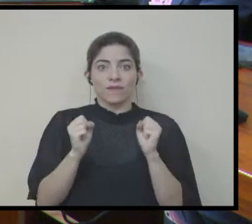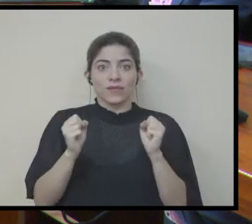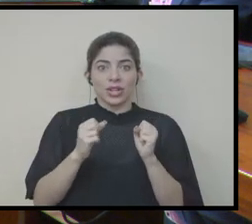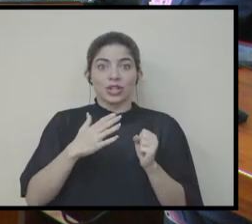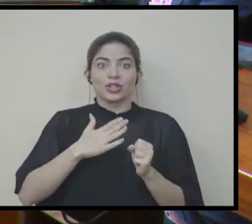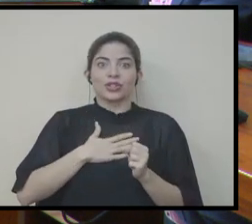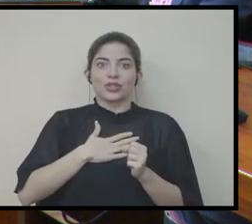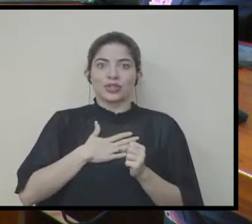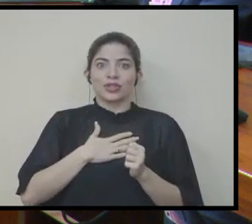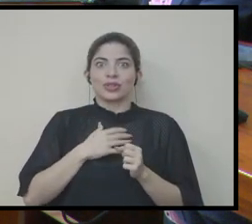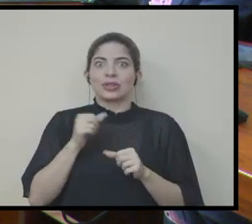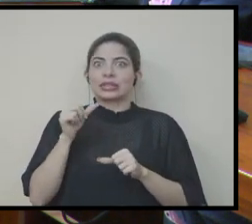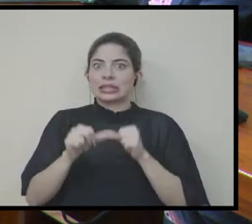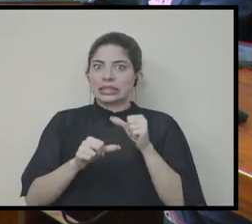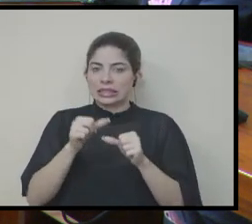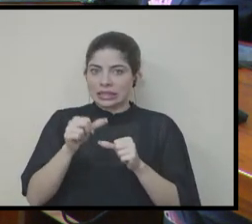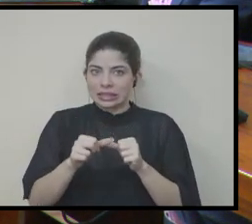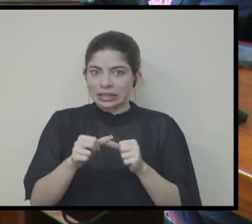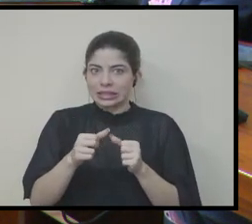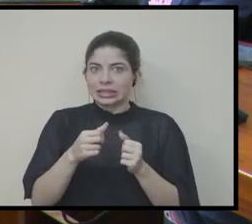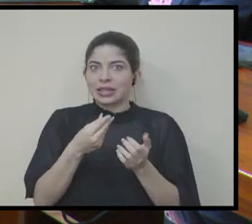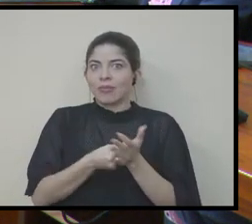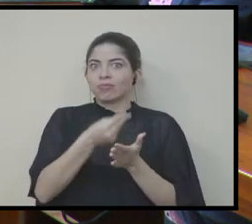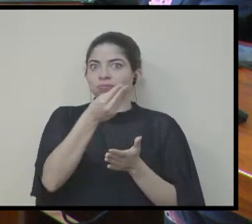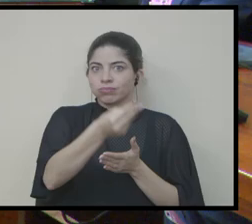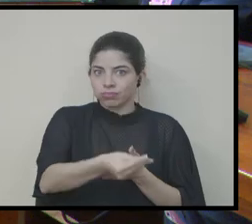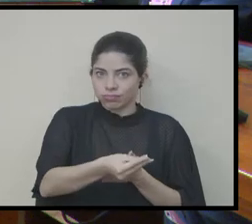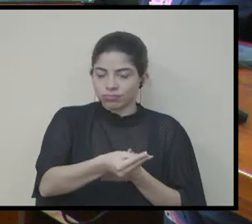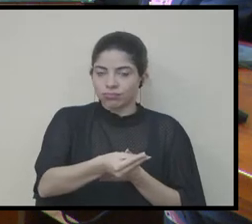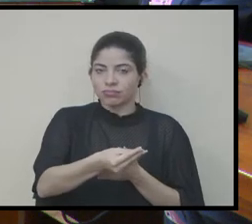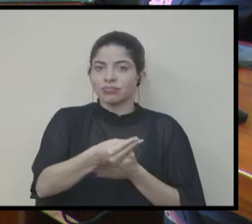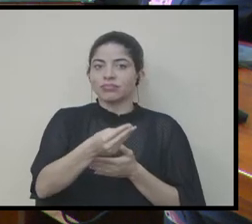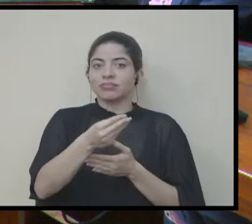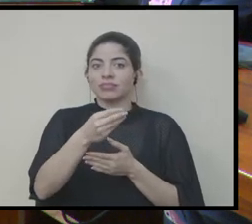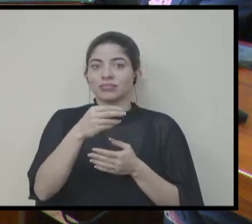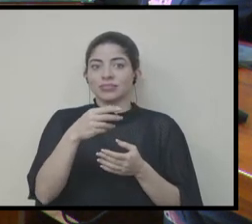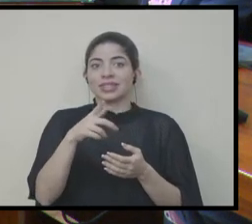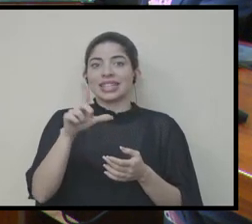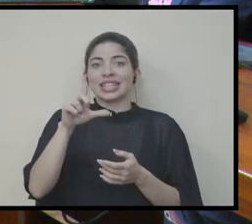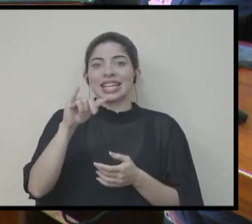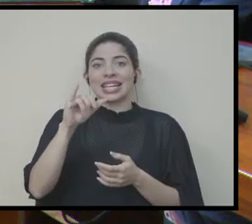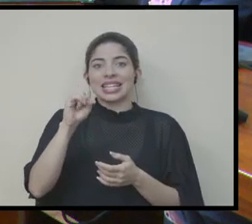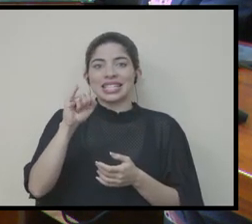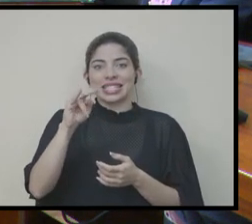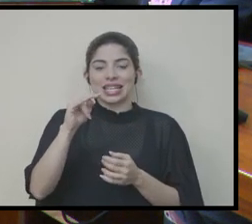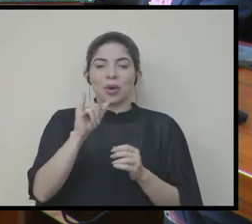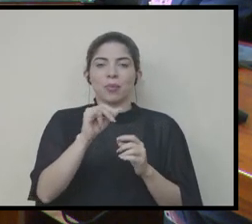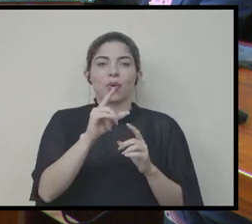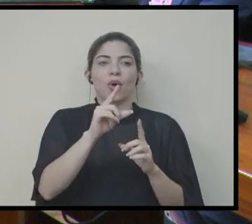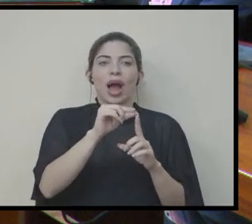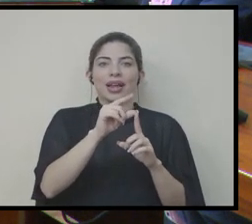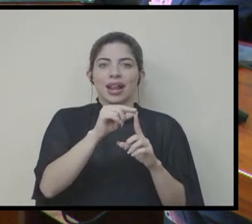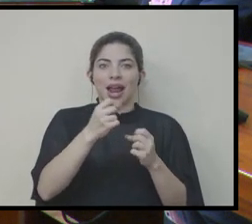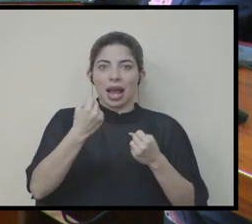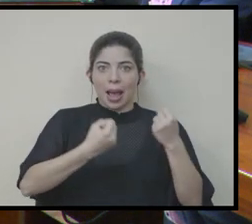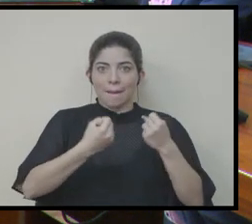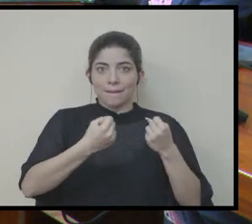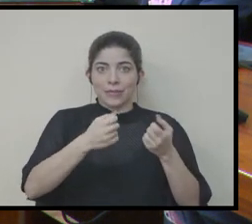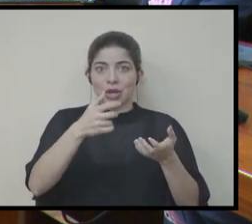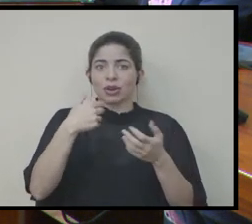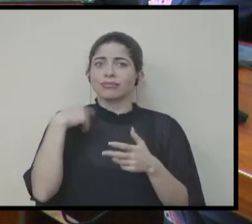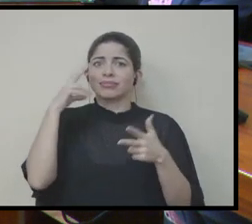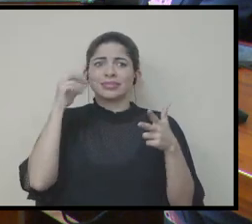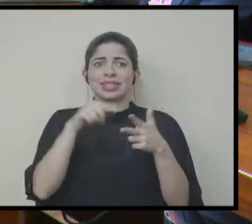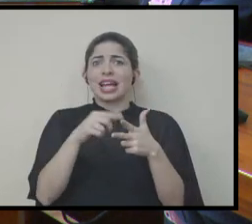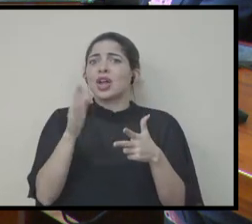bueno, hice como el gran esfuerzo de hacer esa inversión y con ese leasing del camión. De verdad, yo creo que